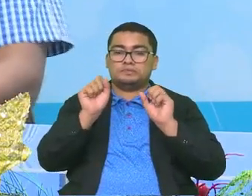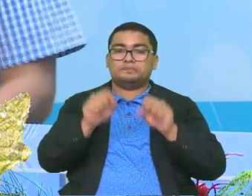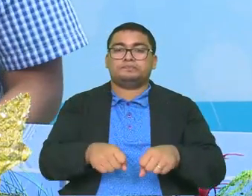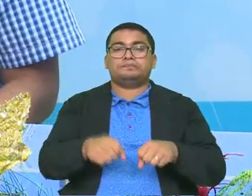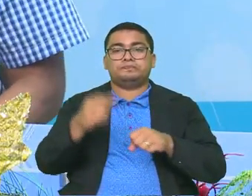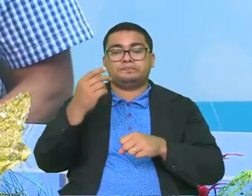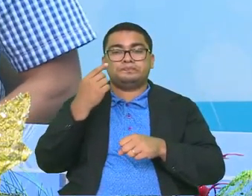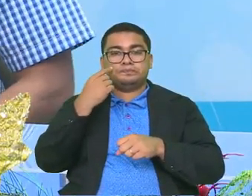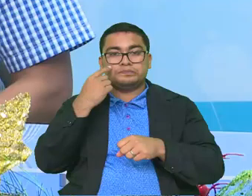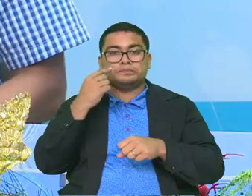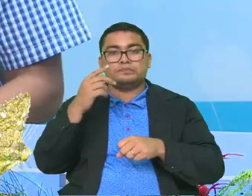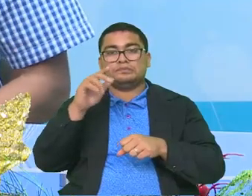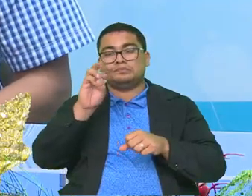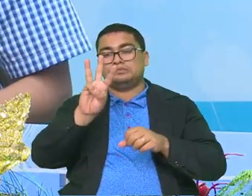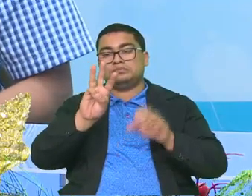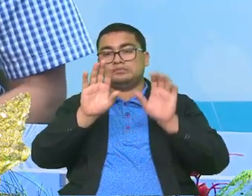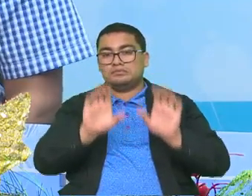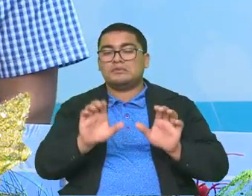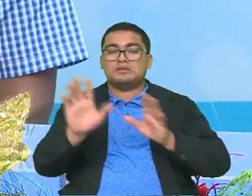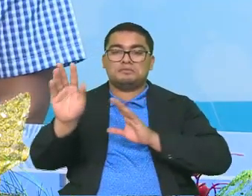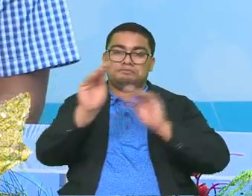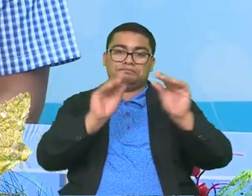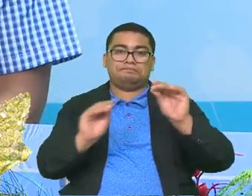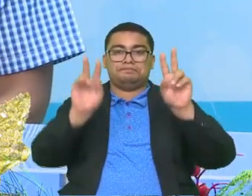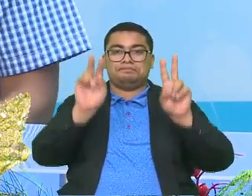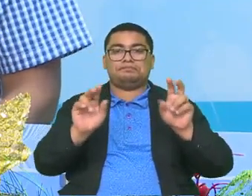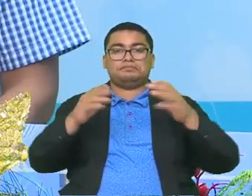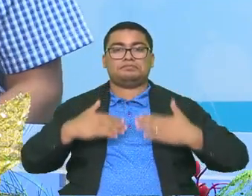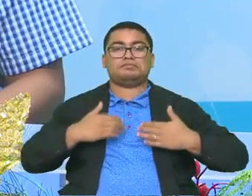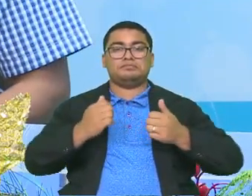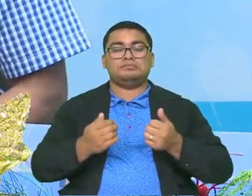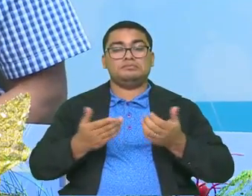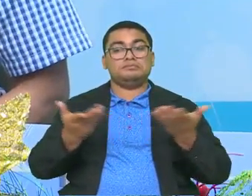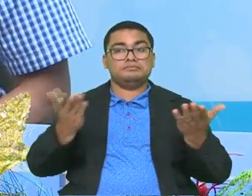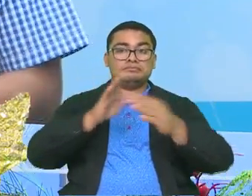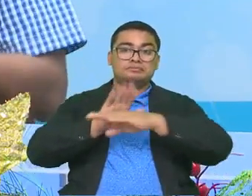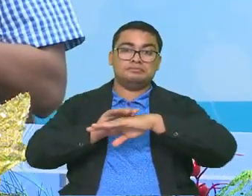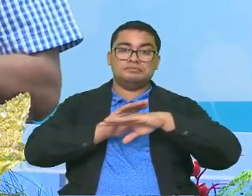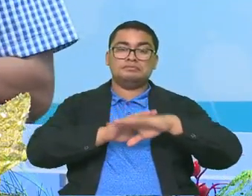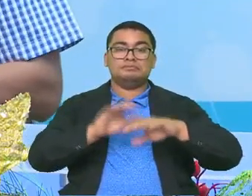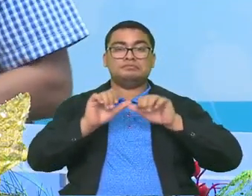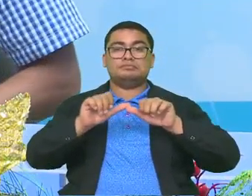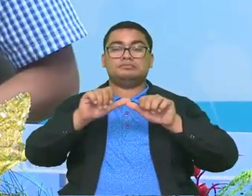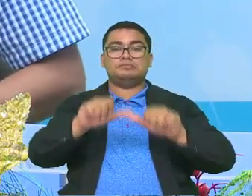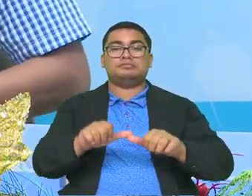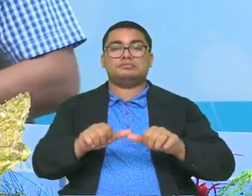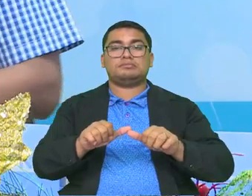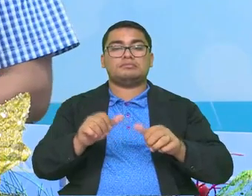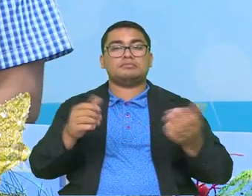puede afectar tanto a niños, jóvenes como adultos. Gracias, doctor Rivas. Gracias también a usted, amigos televidentes,